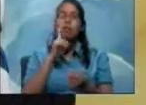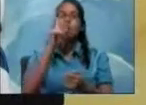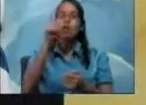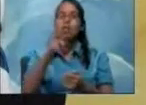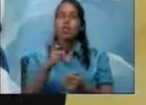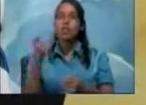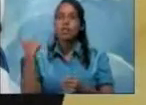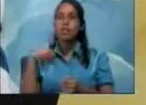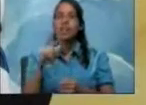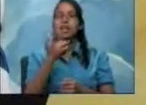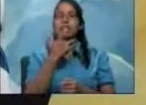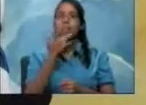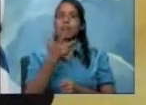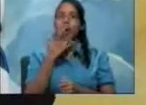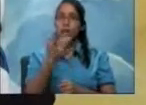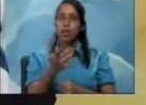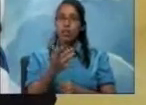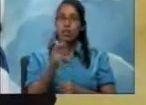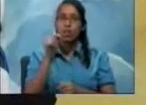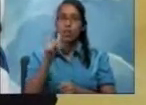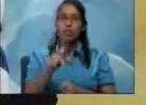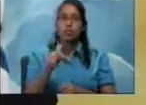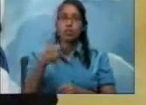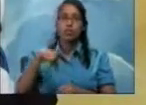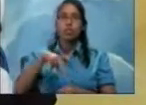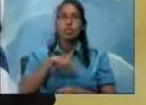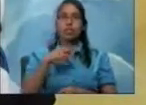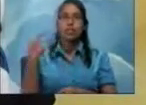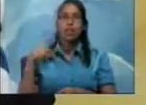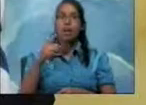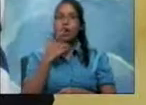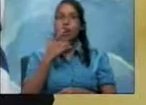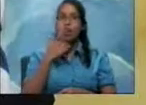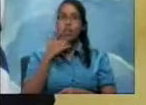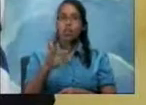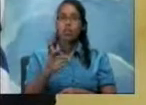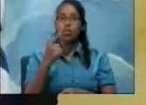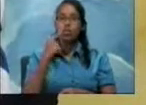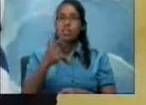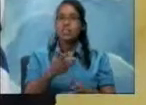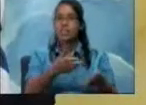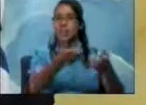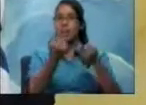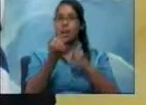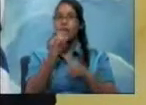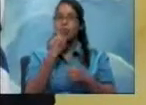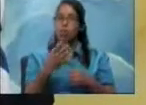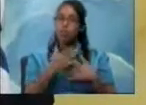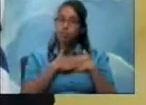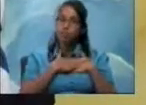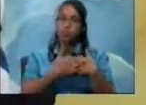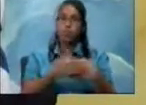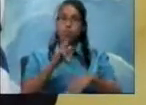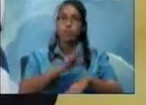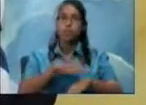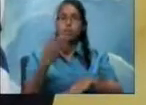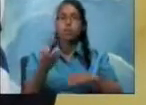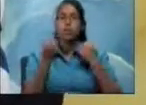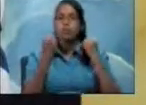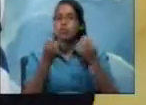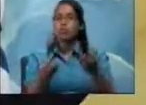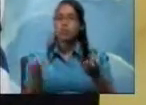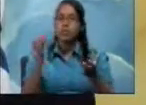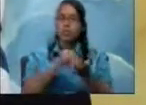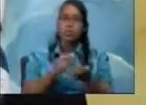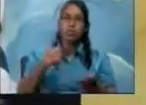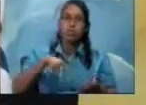tenéis algo esto nosotros tenemos que tener algo acá y sacarle buen beneficio por qué porque muchas veces